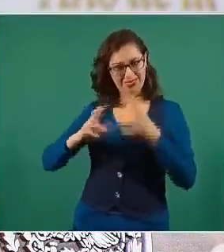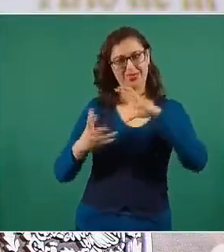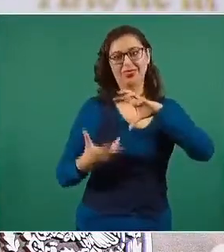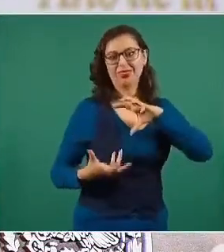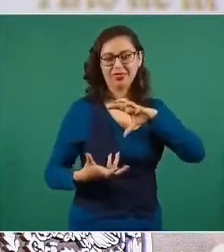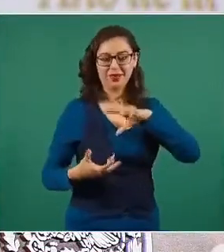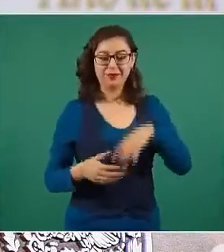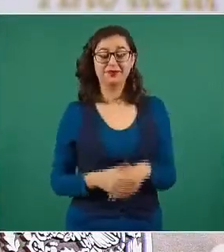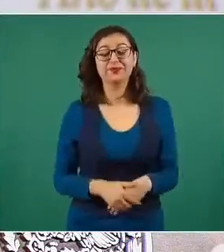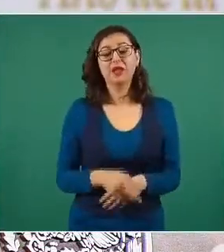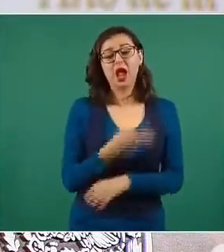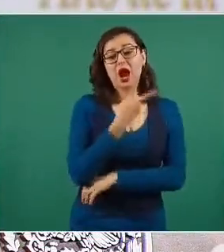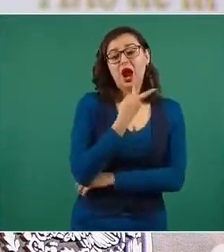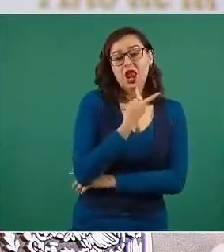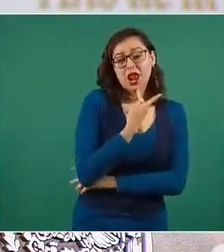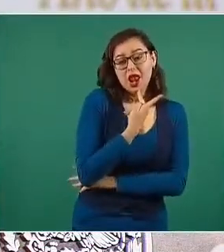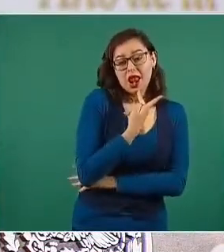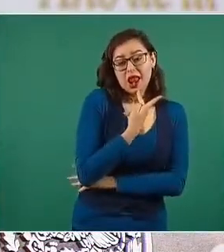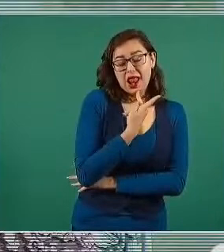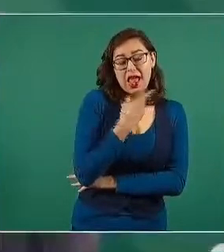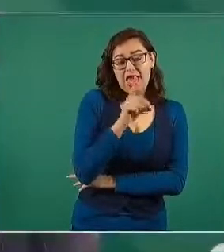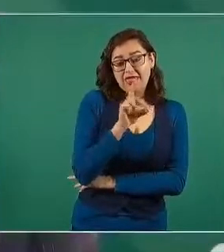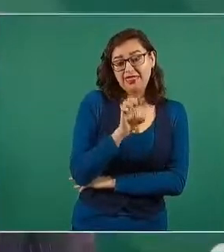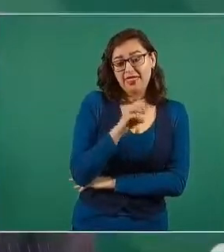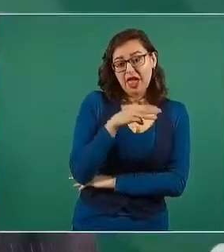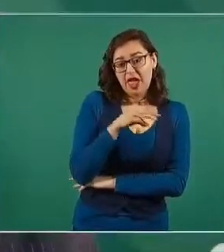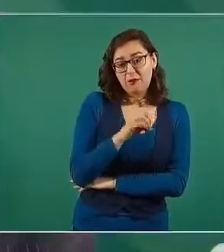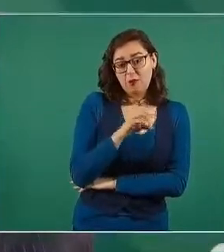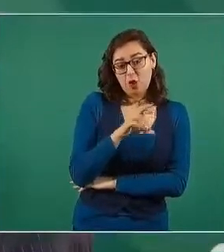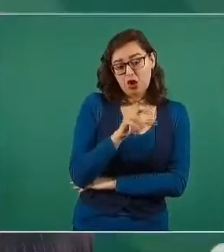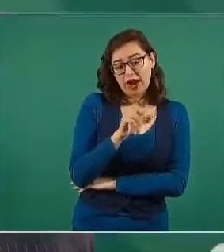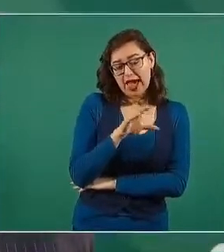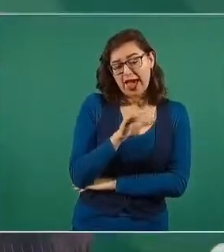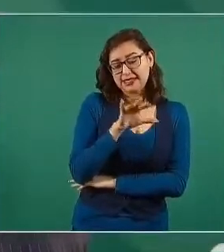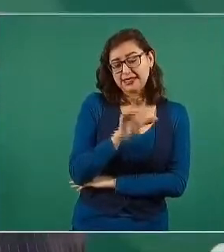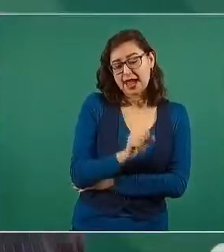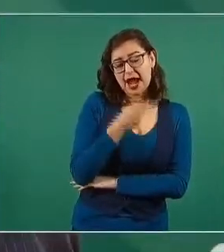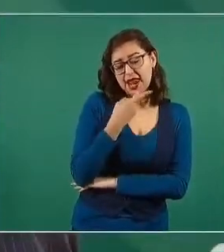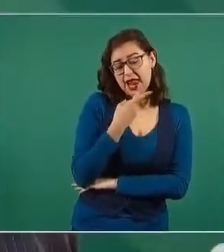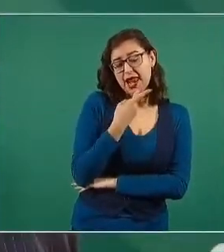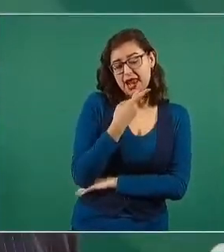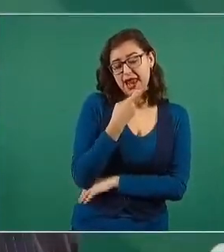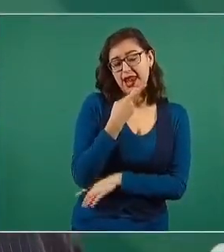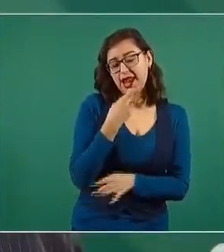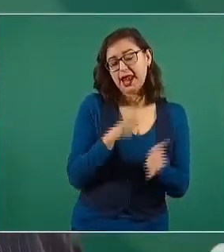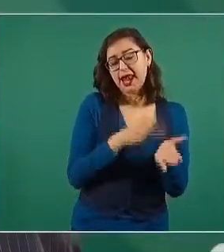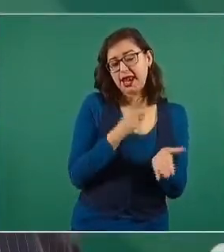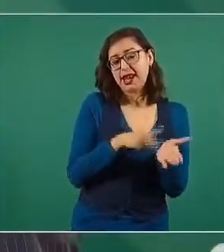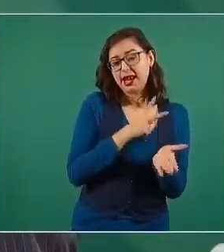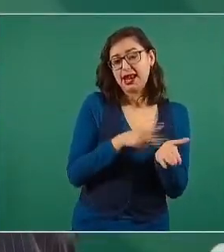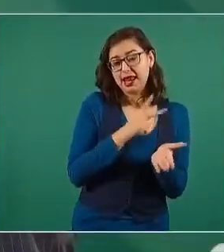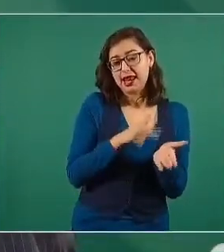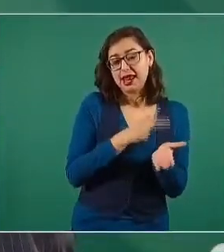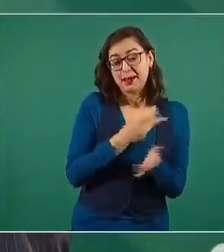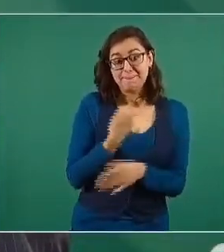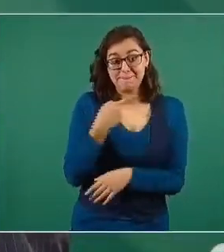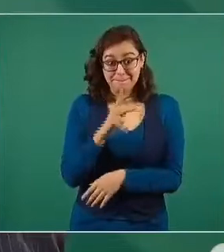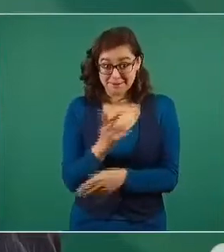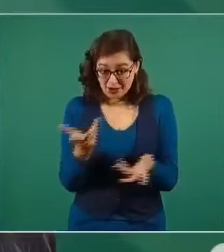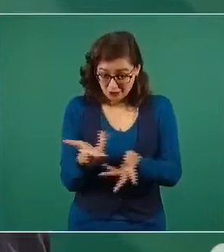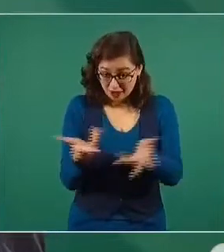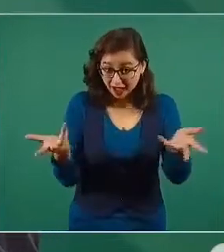en el discurso se hablaba de democracia, pero en los hechos no sucedía. se